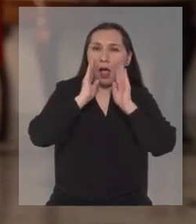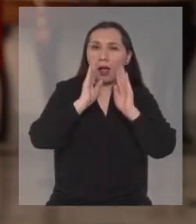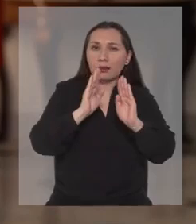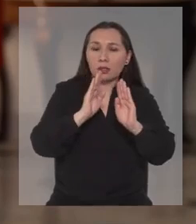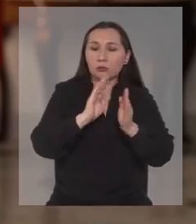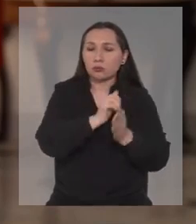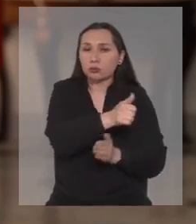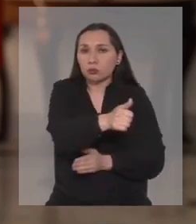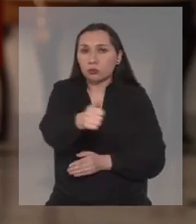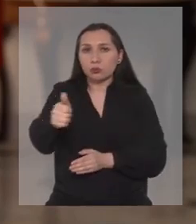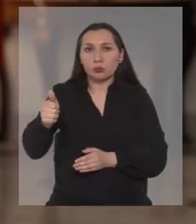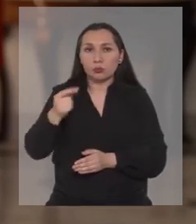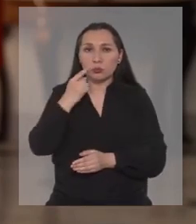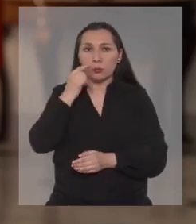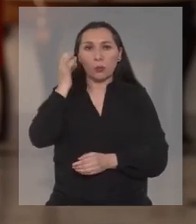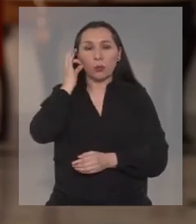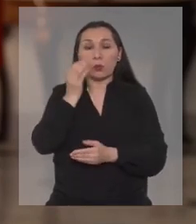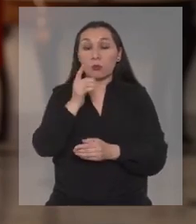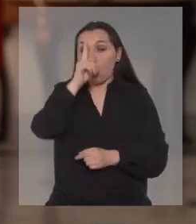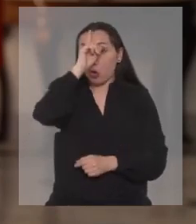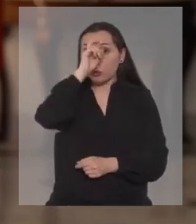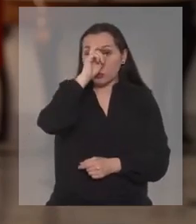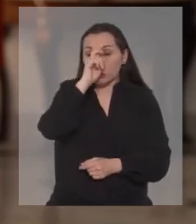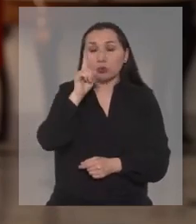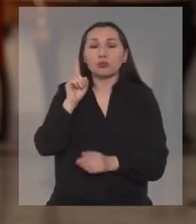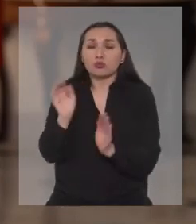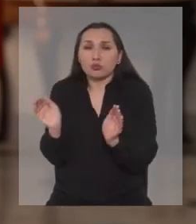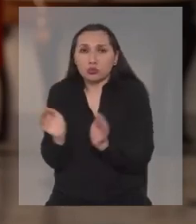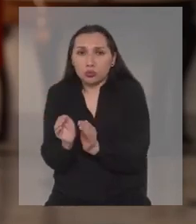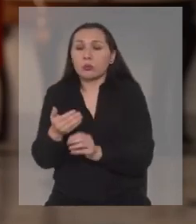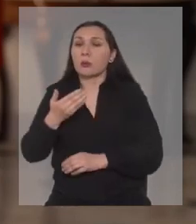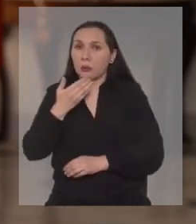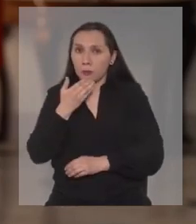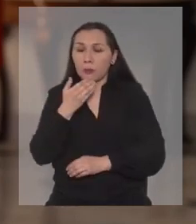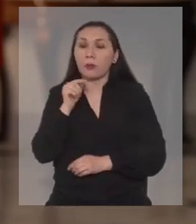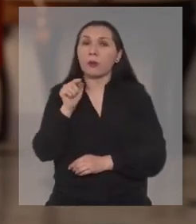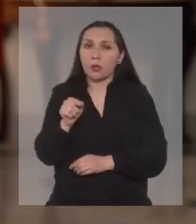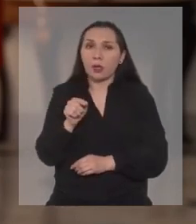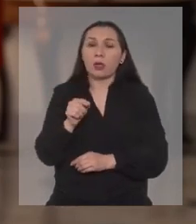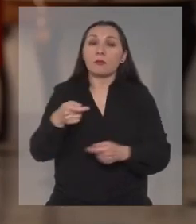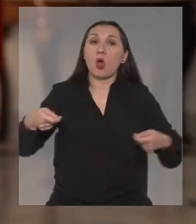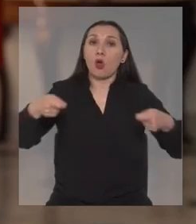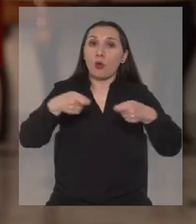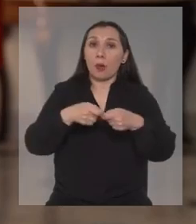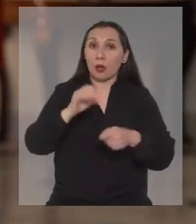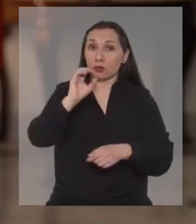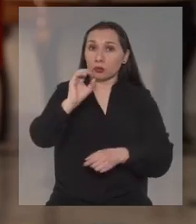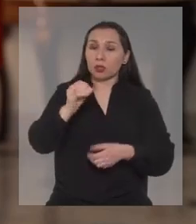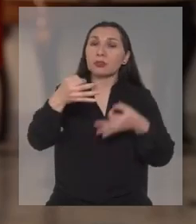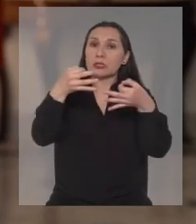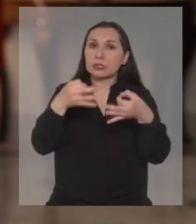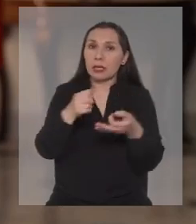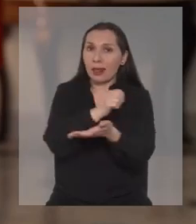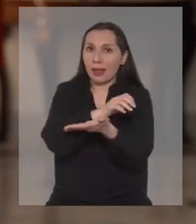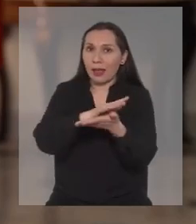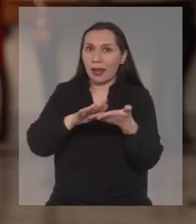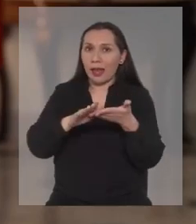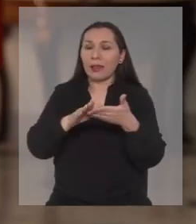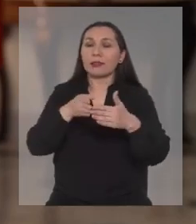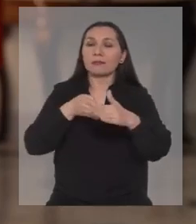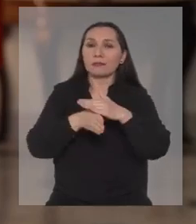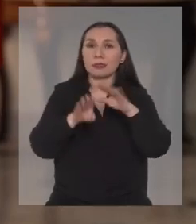atención a todas y todos ustedes en hospitales y consultorios continuando con la línea del copago cero que ha asegurado la